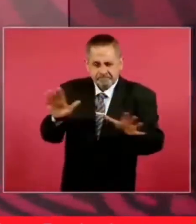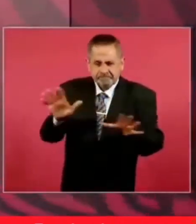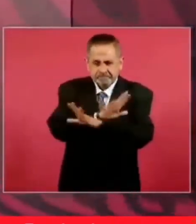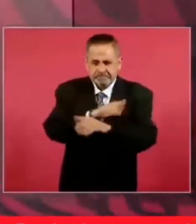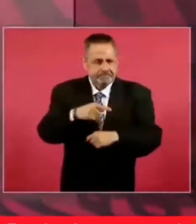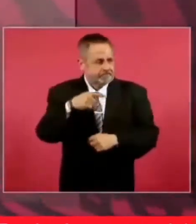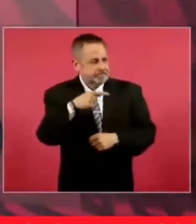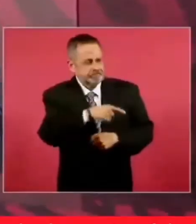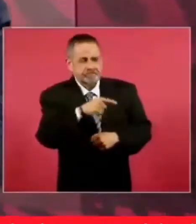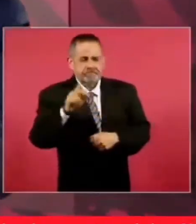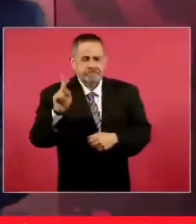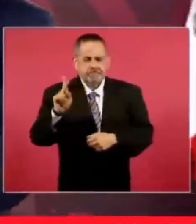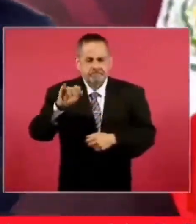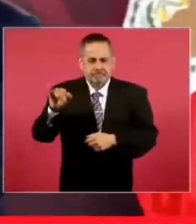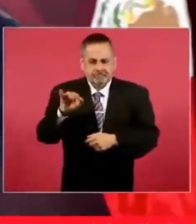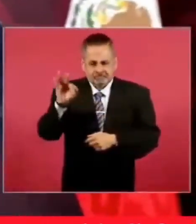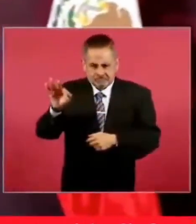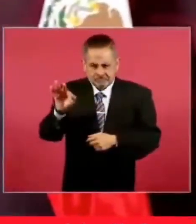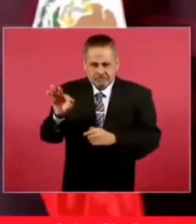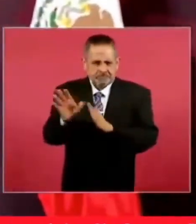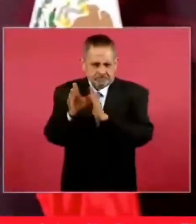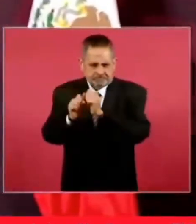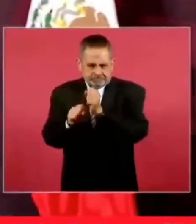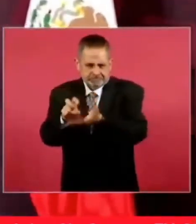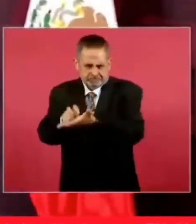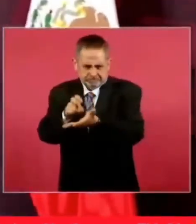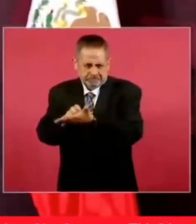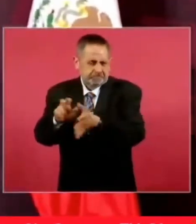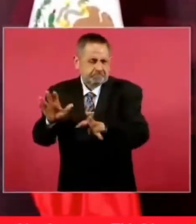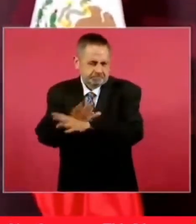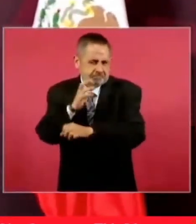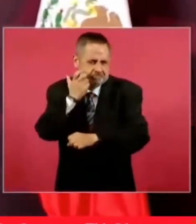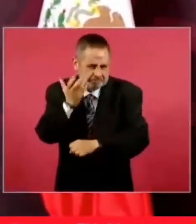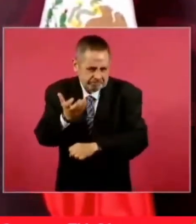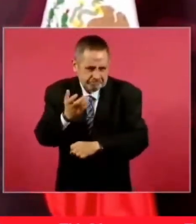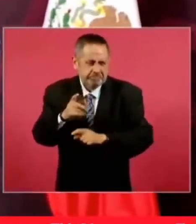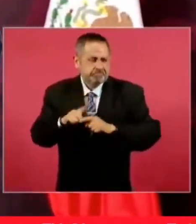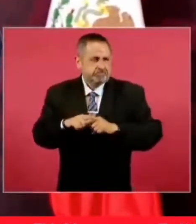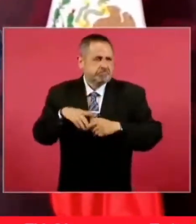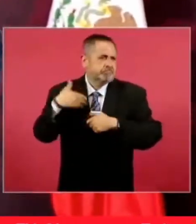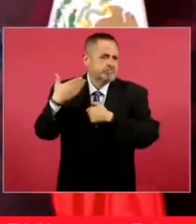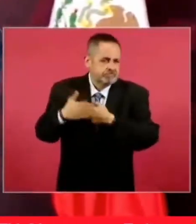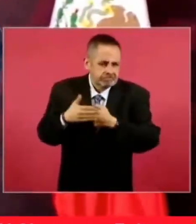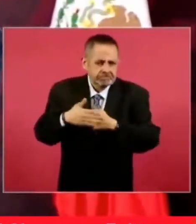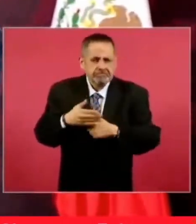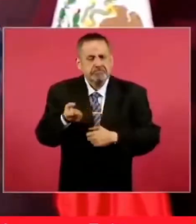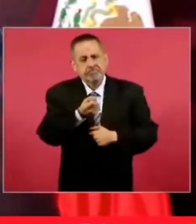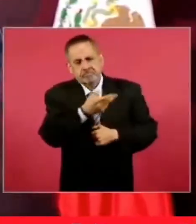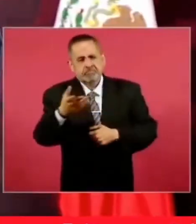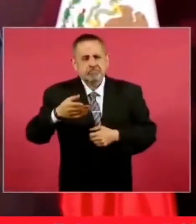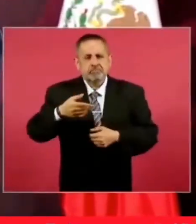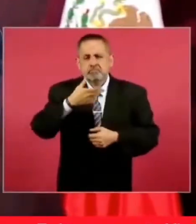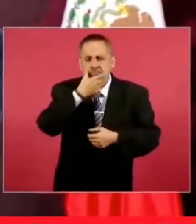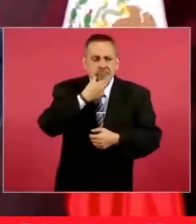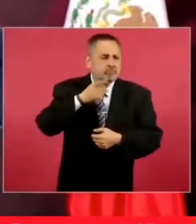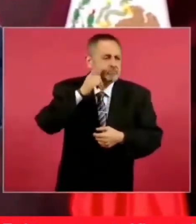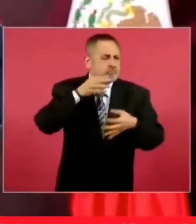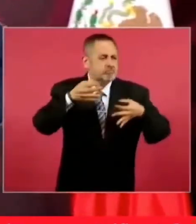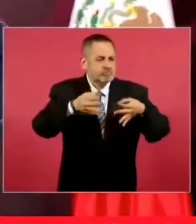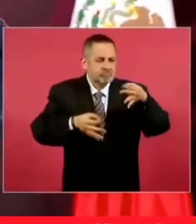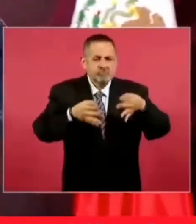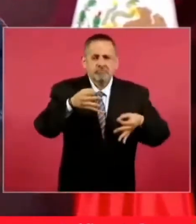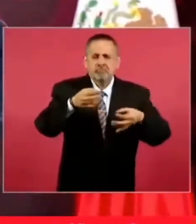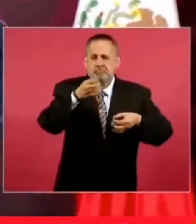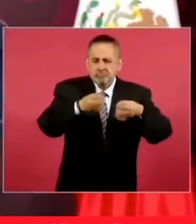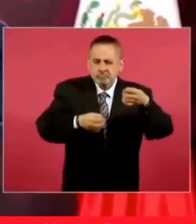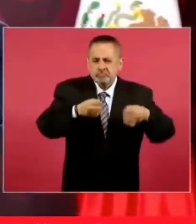y estamos hablando de que se tienen que elegir a los jueces, a los magistrados, a los ministros, y que para eso